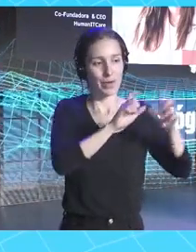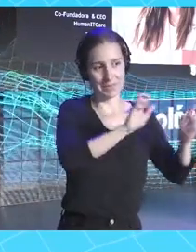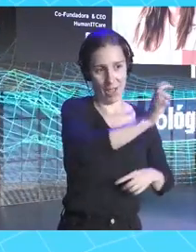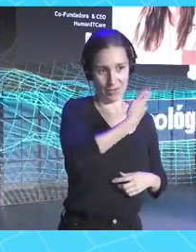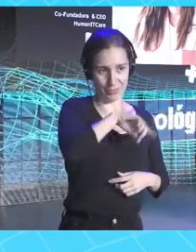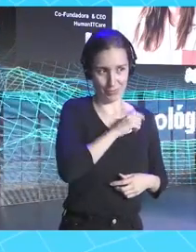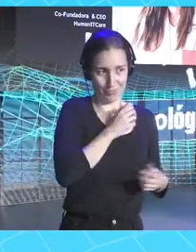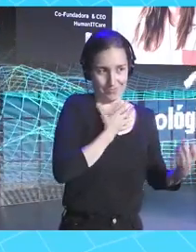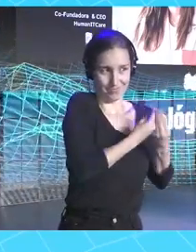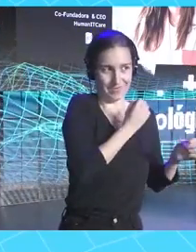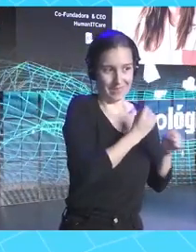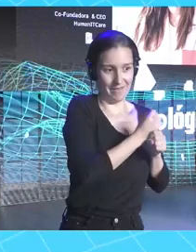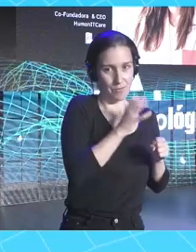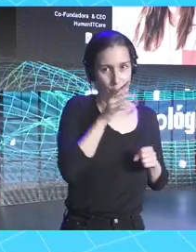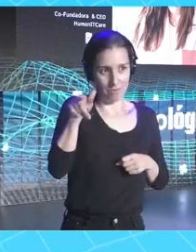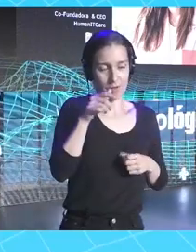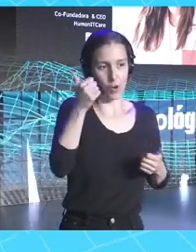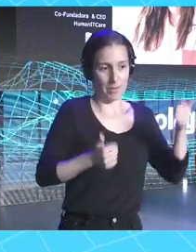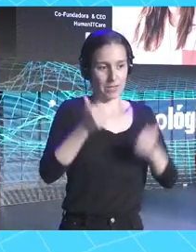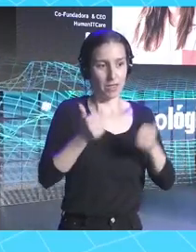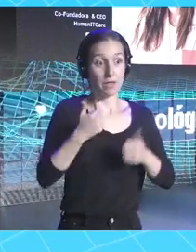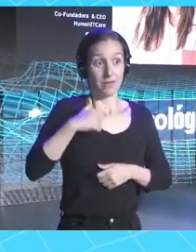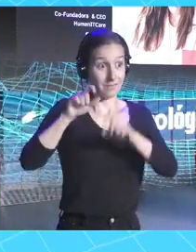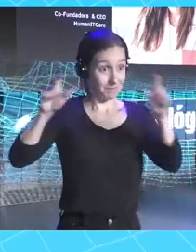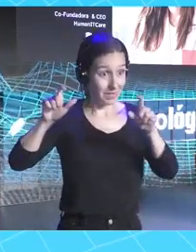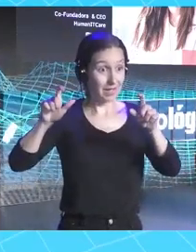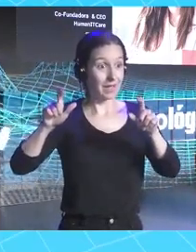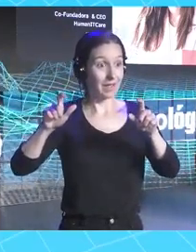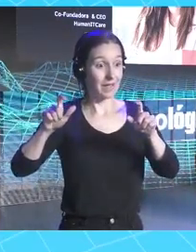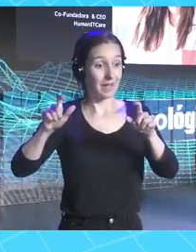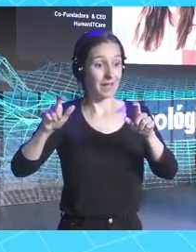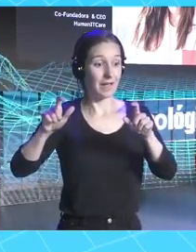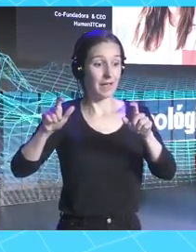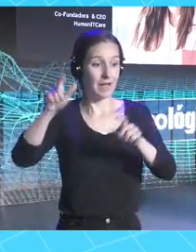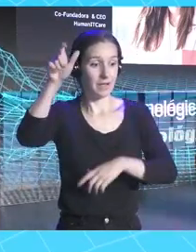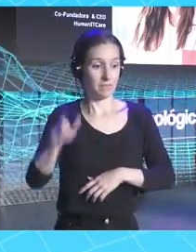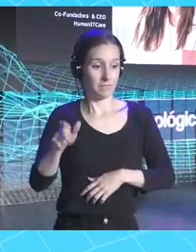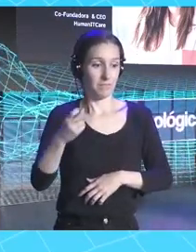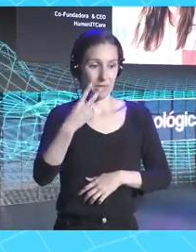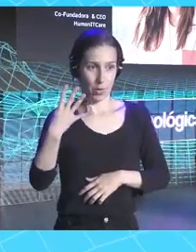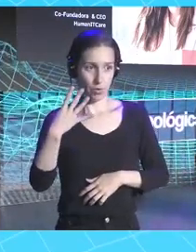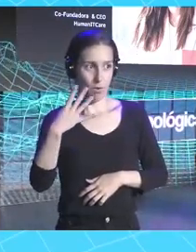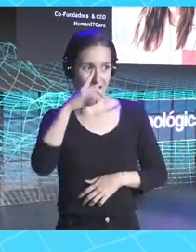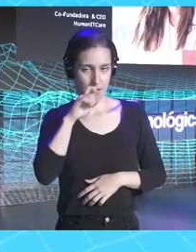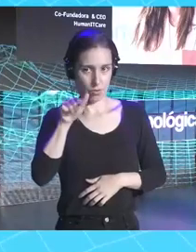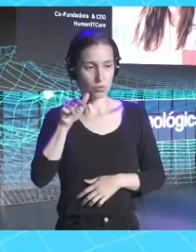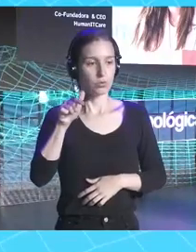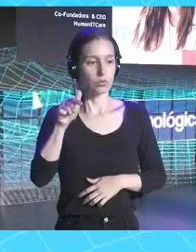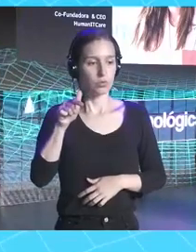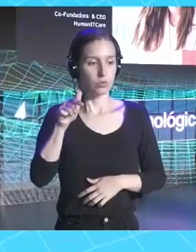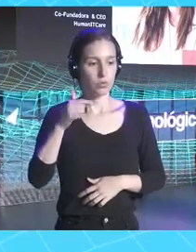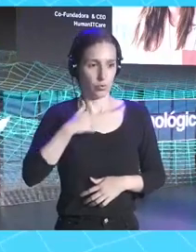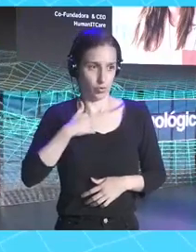directivos de esa aseguradora y además tendría no sé si 24 años y claro me vi ahí en esa reunión y